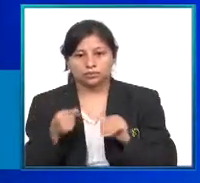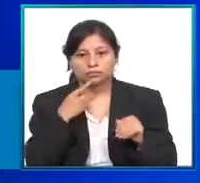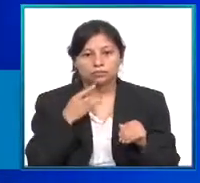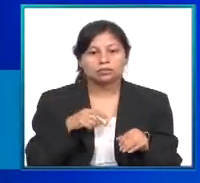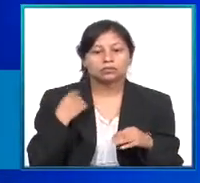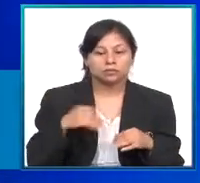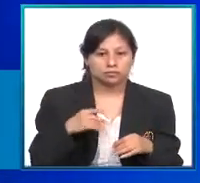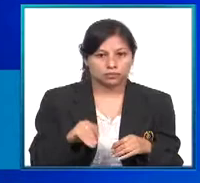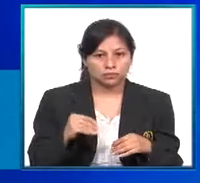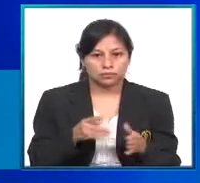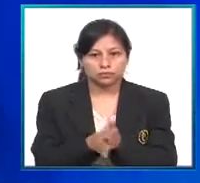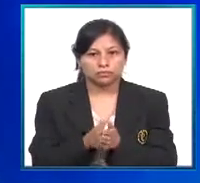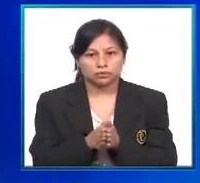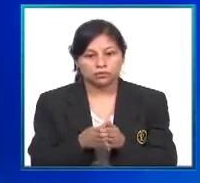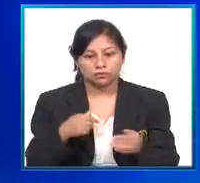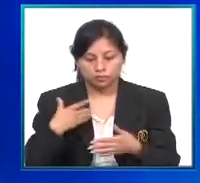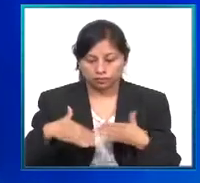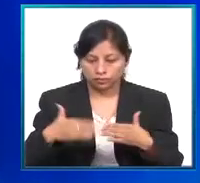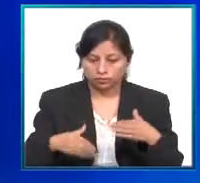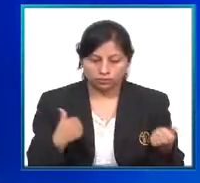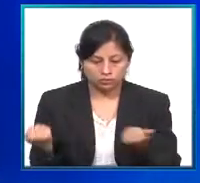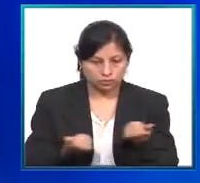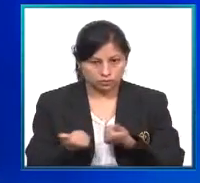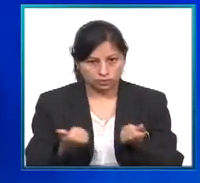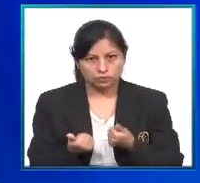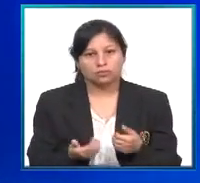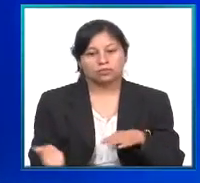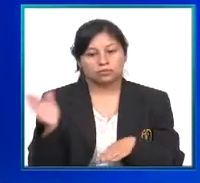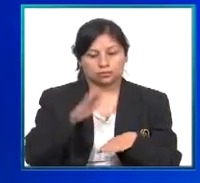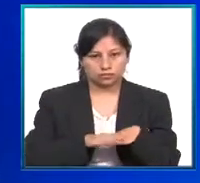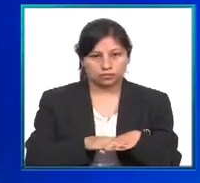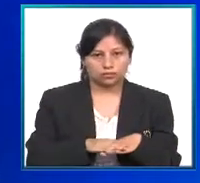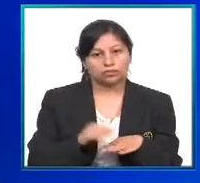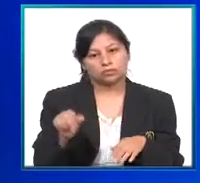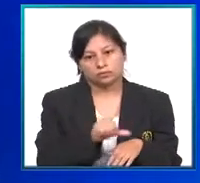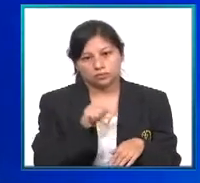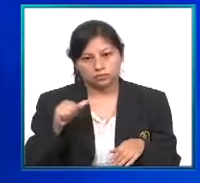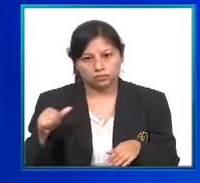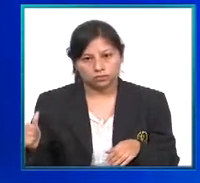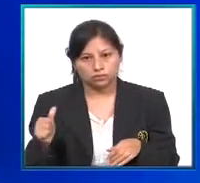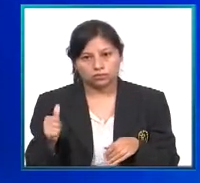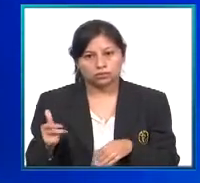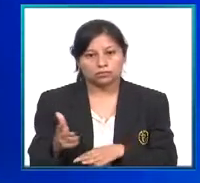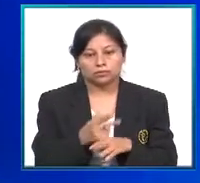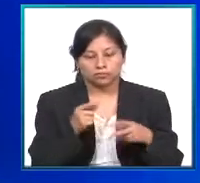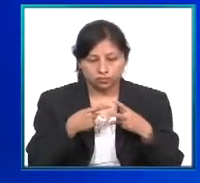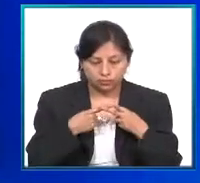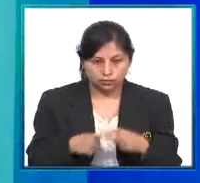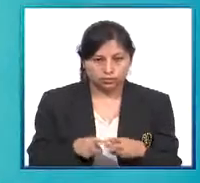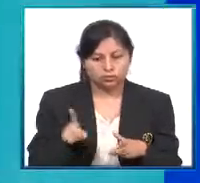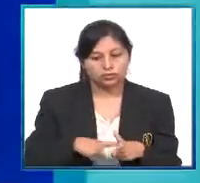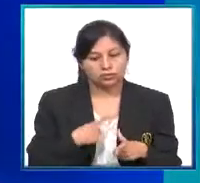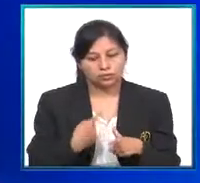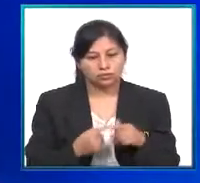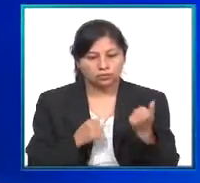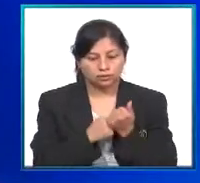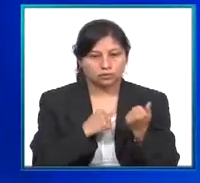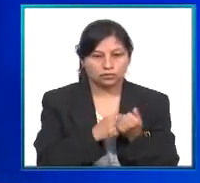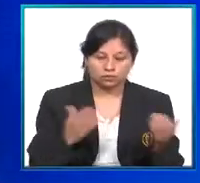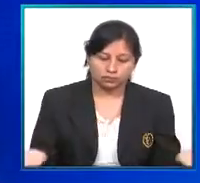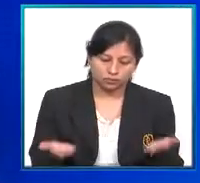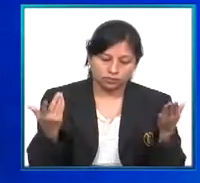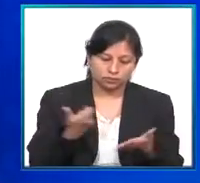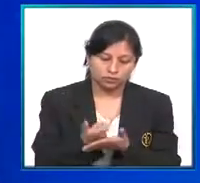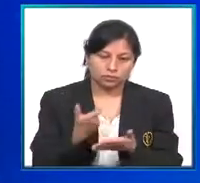la Simplificación de Requisitos y Trámites Administrativos, además de otras, en este caso iniciativas, las cuales apoyan la